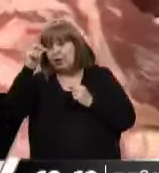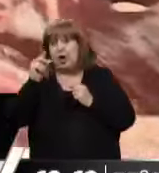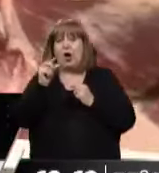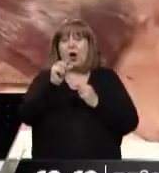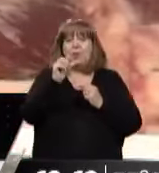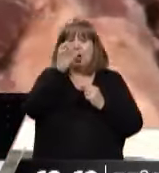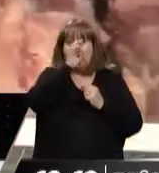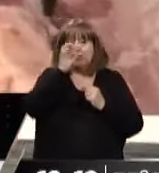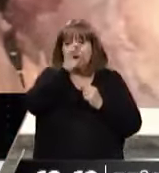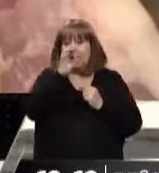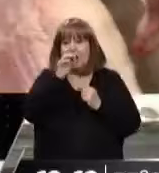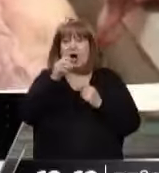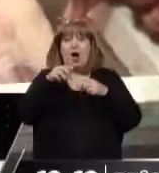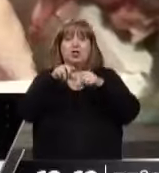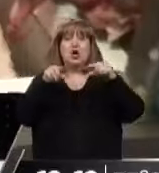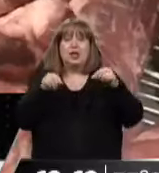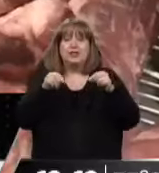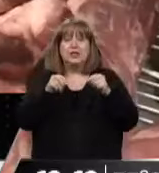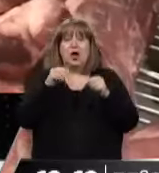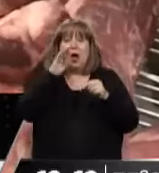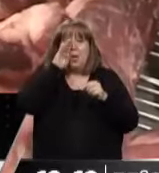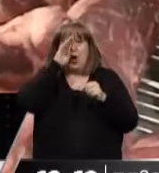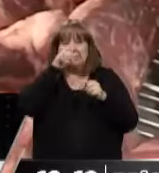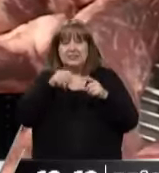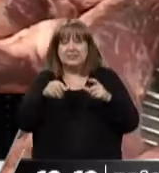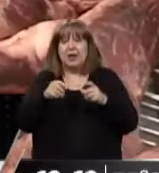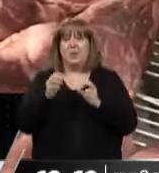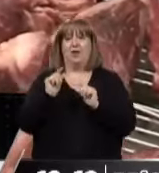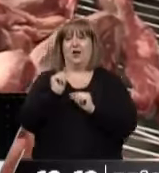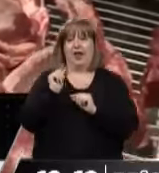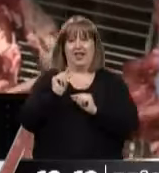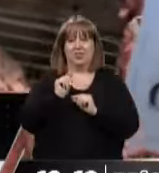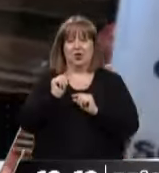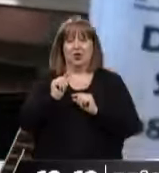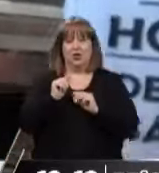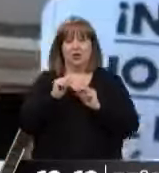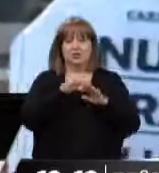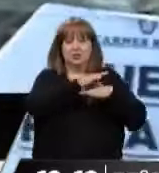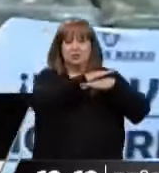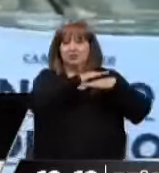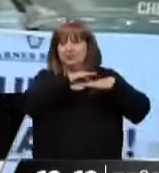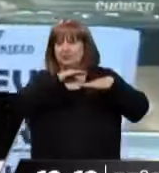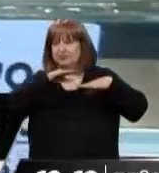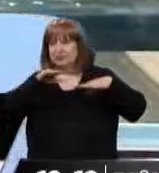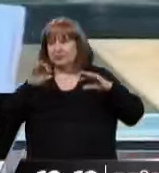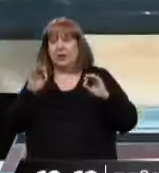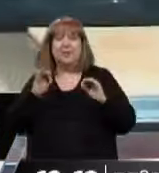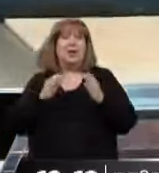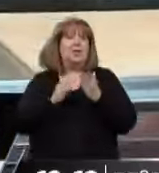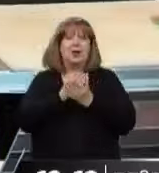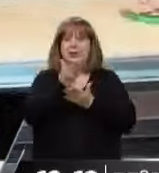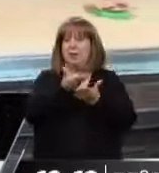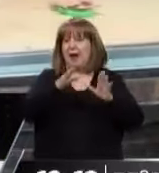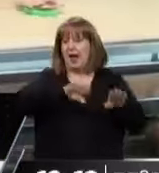cerdo o le agrega algunos chorizos, una morcilla, que están mucho más baratos, entonces el promedio les queda acomodado, pero siempre la